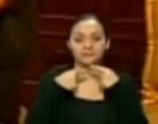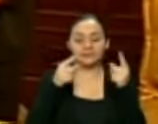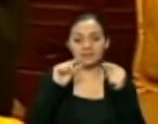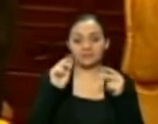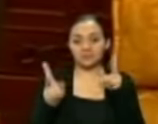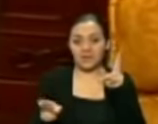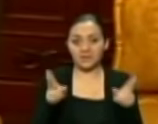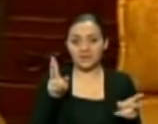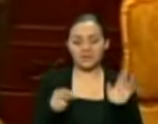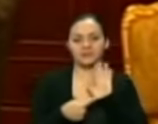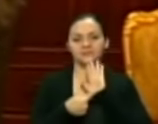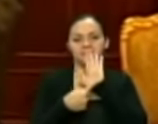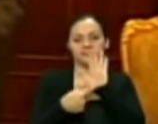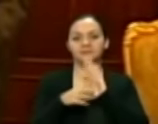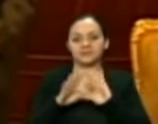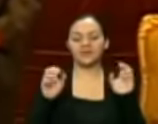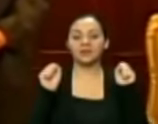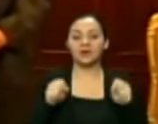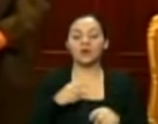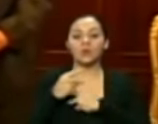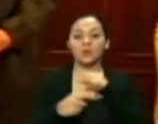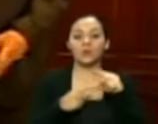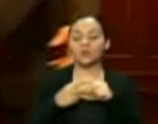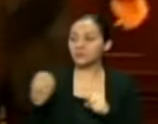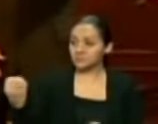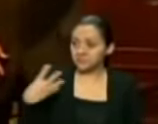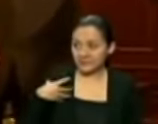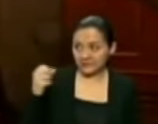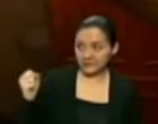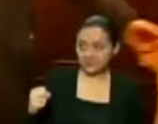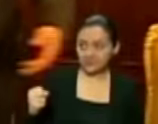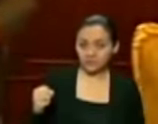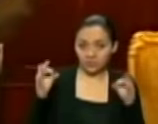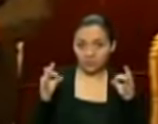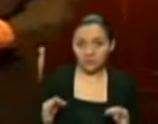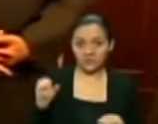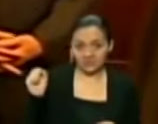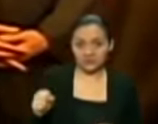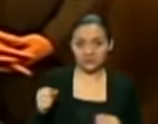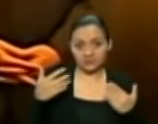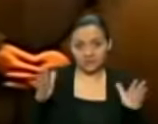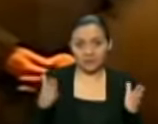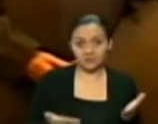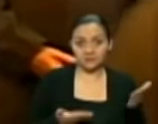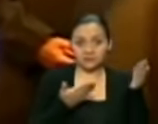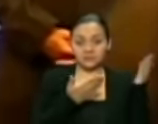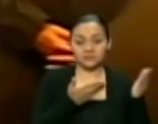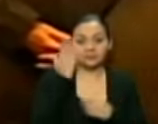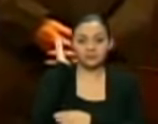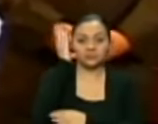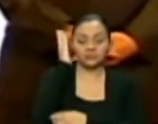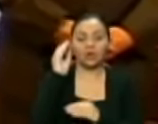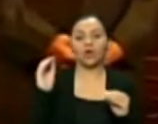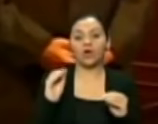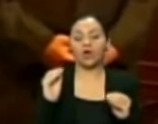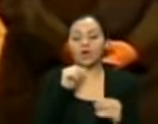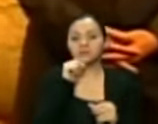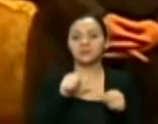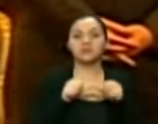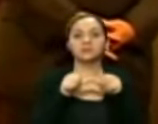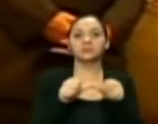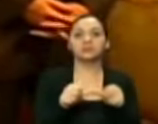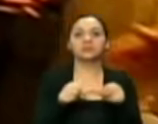vamos a presentar. Una vez que en producción nos confirmen si podemos ya dar paso a estas declaraciones o mientras